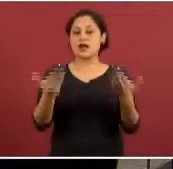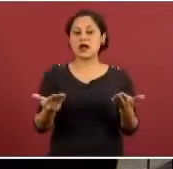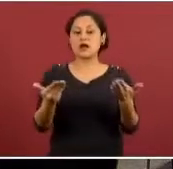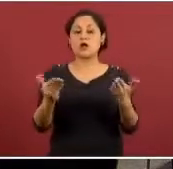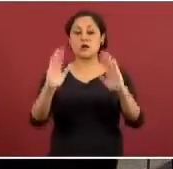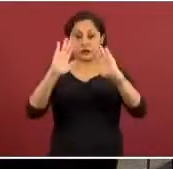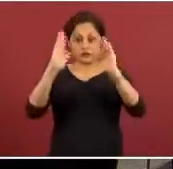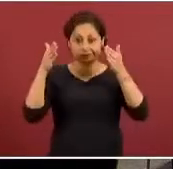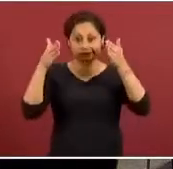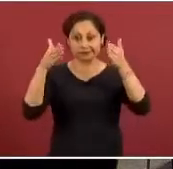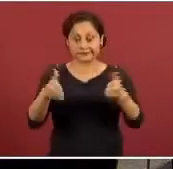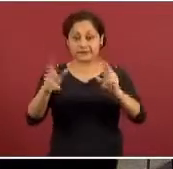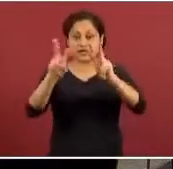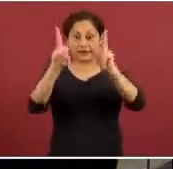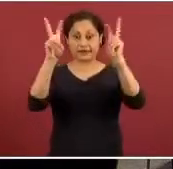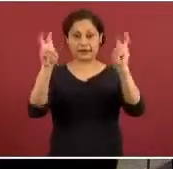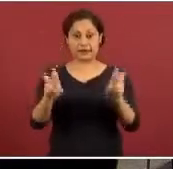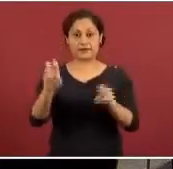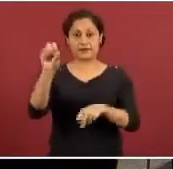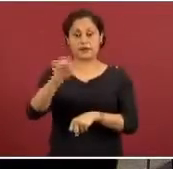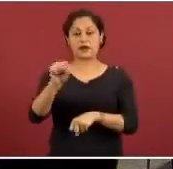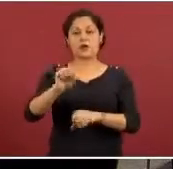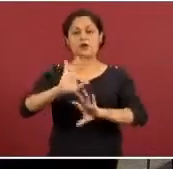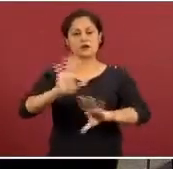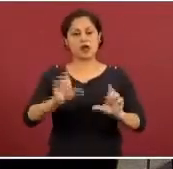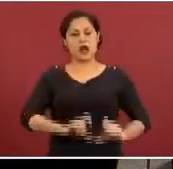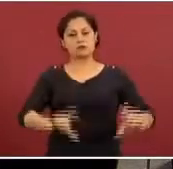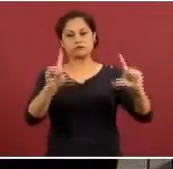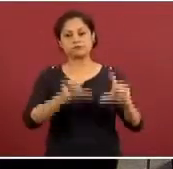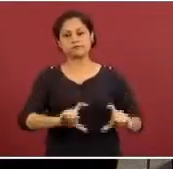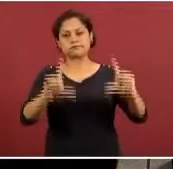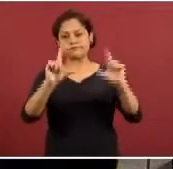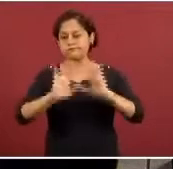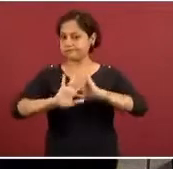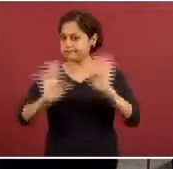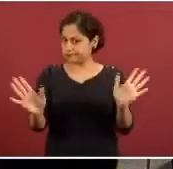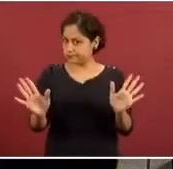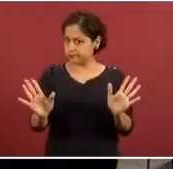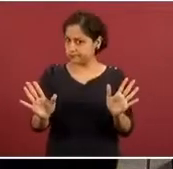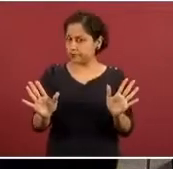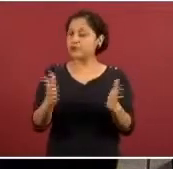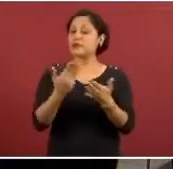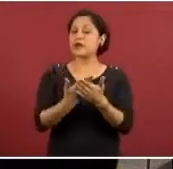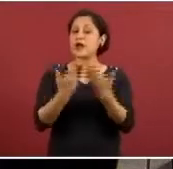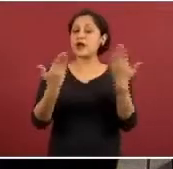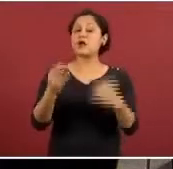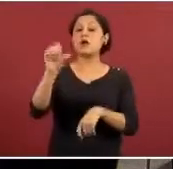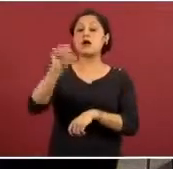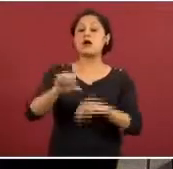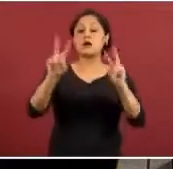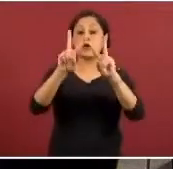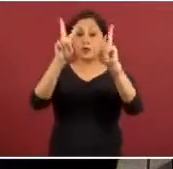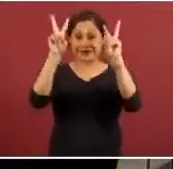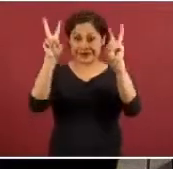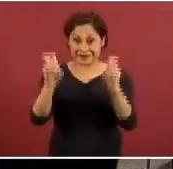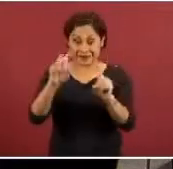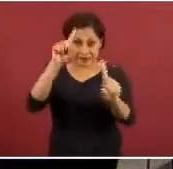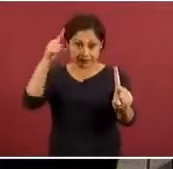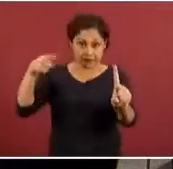tema de hoy, ya tenemos ahí el informe. El tema de hoy tiene que ver con la protección de las